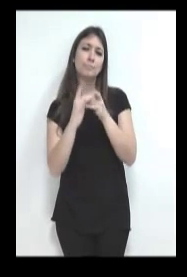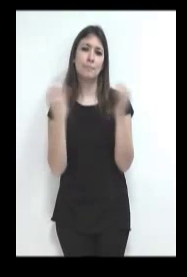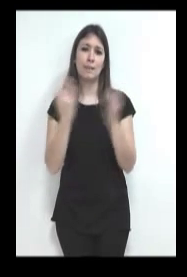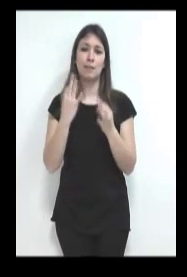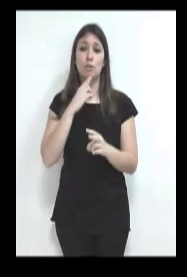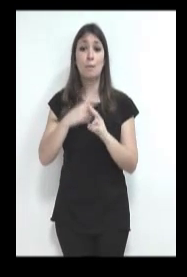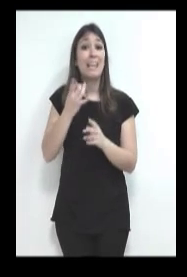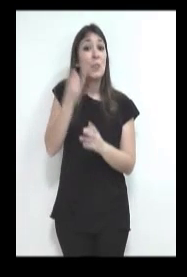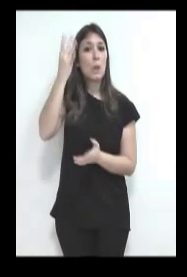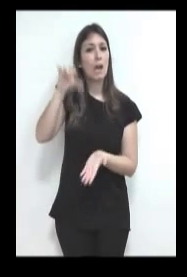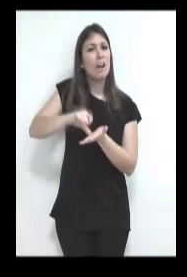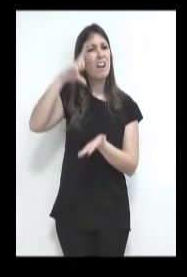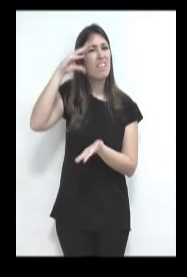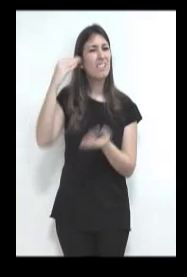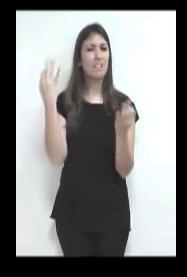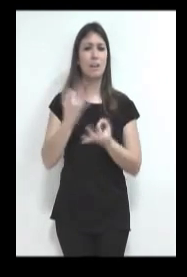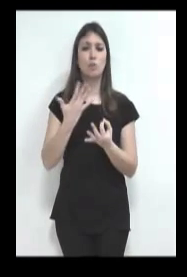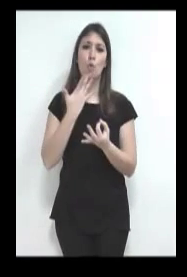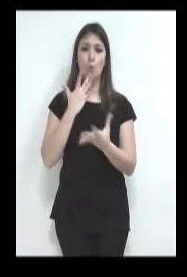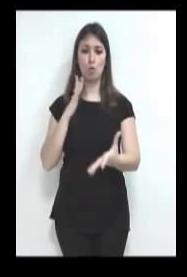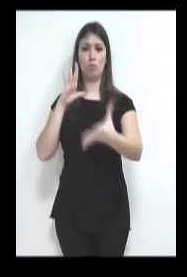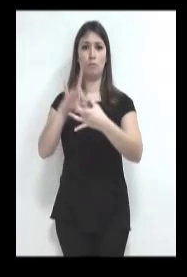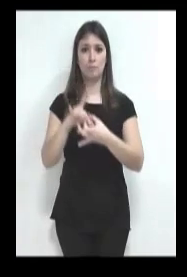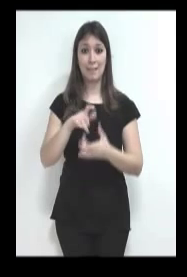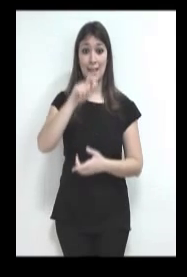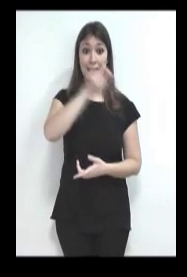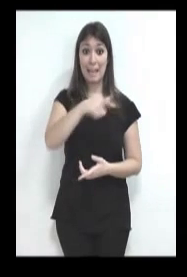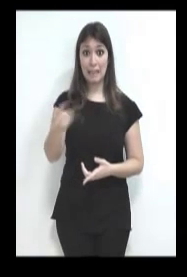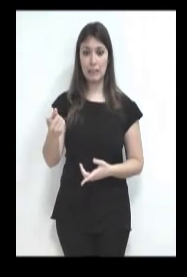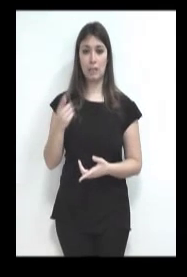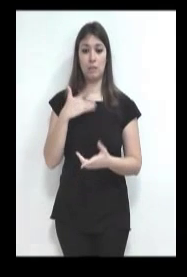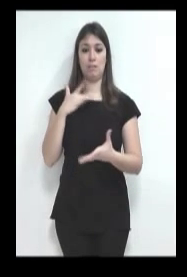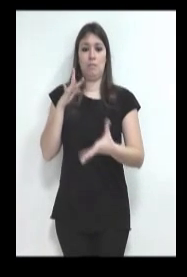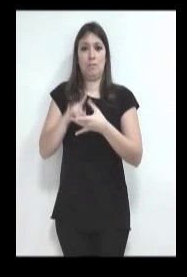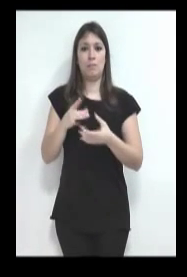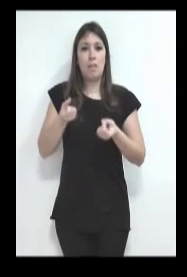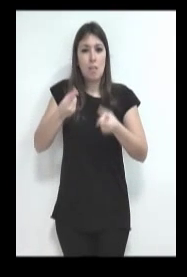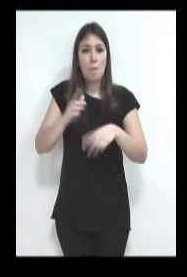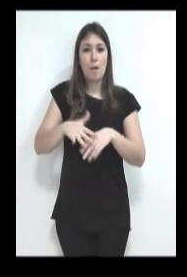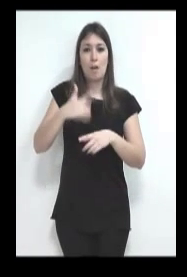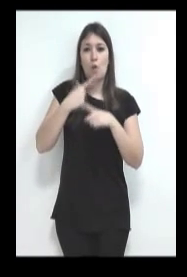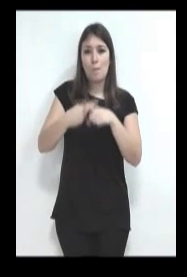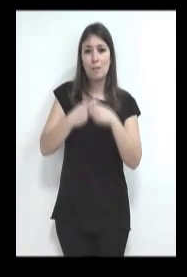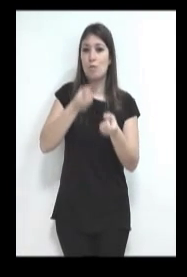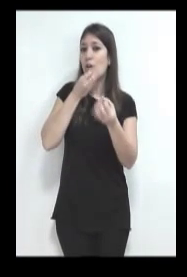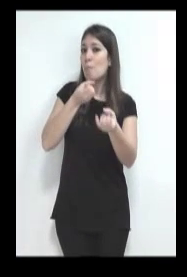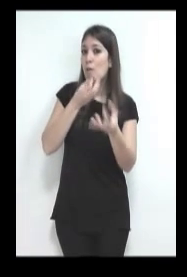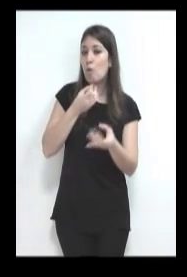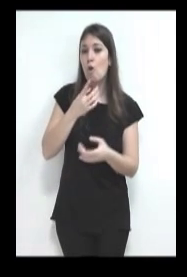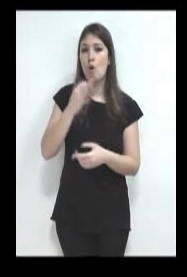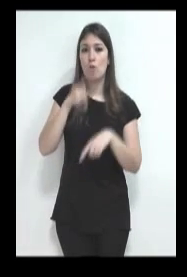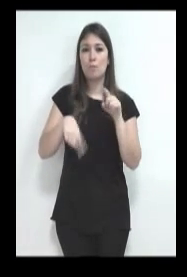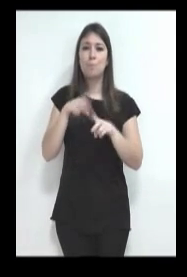la Smart City como una conexión entre agentes, de compartir información y procesos